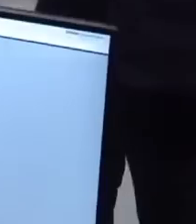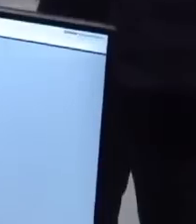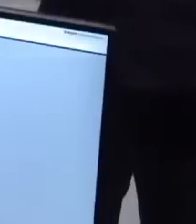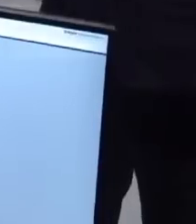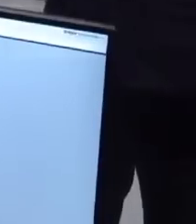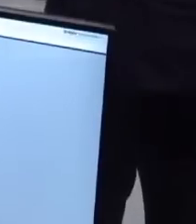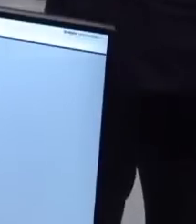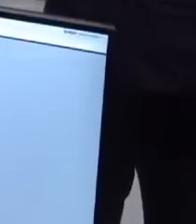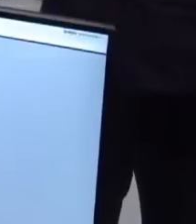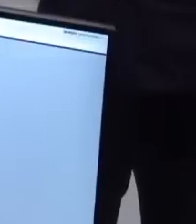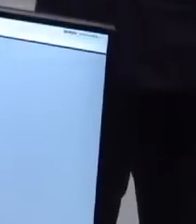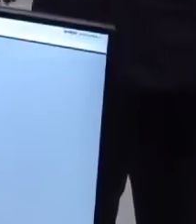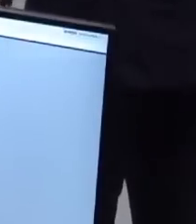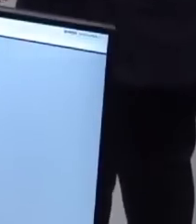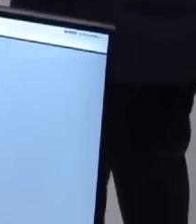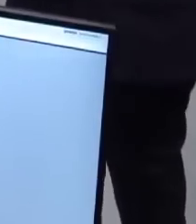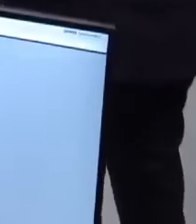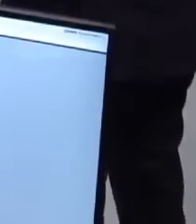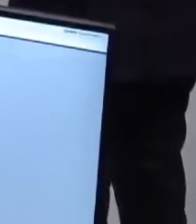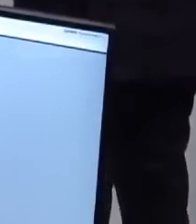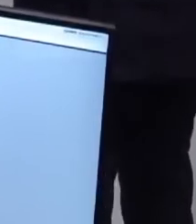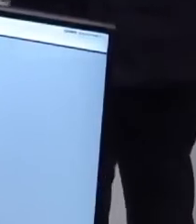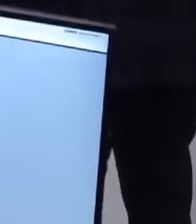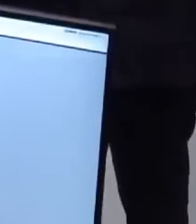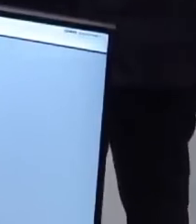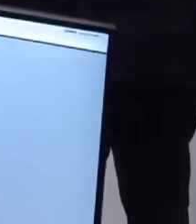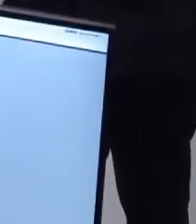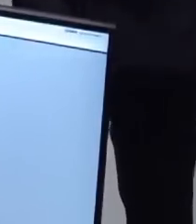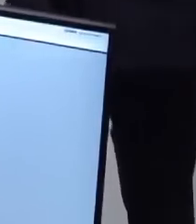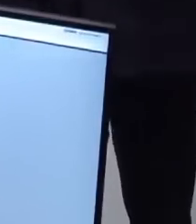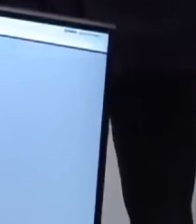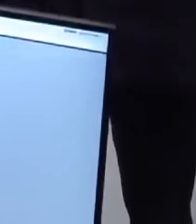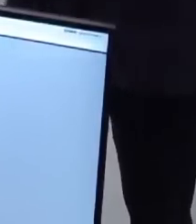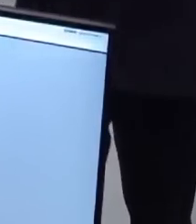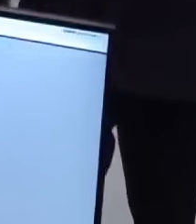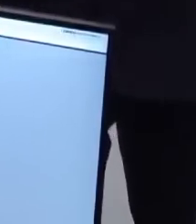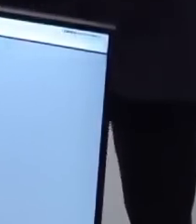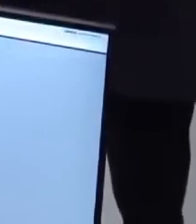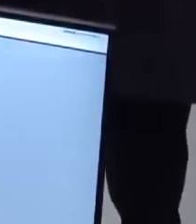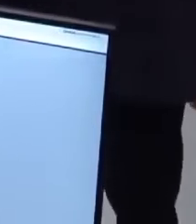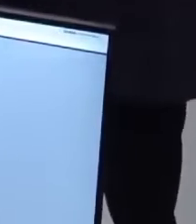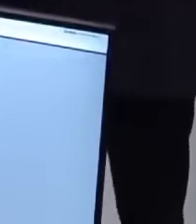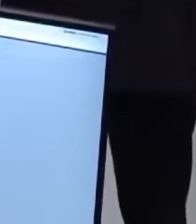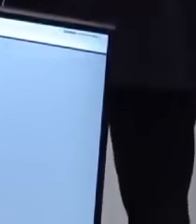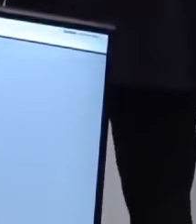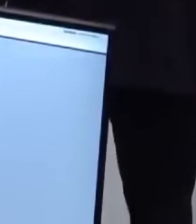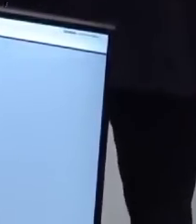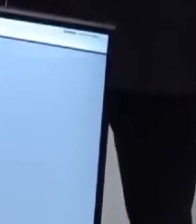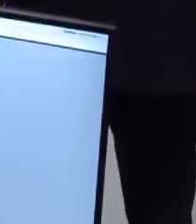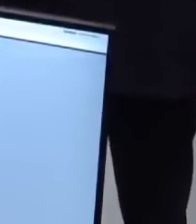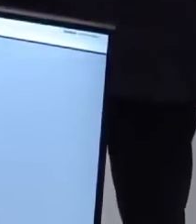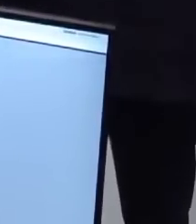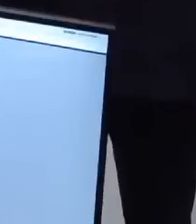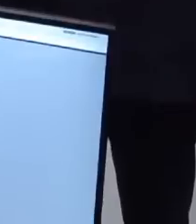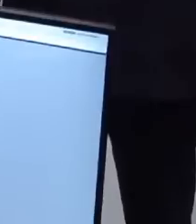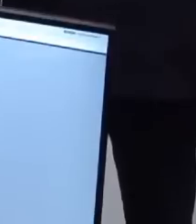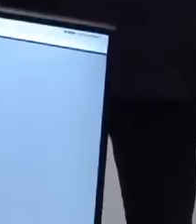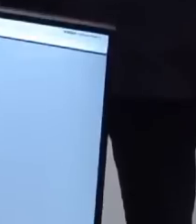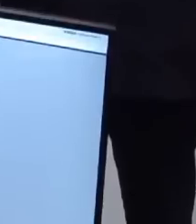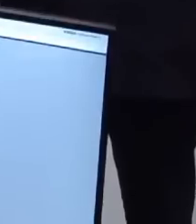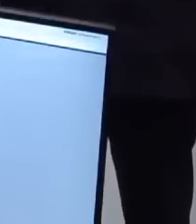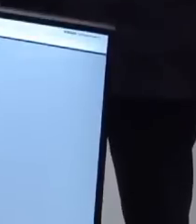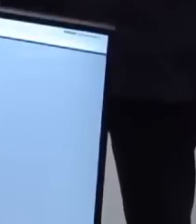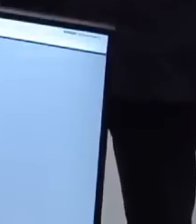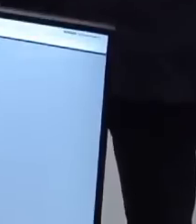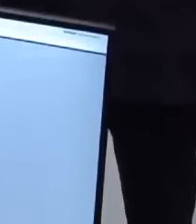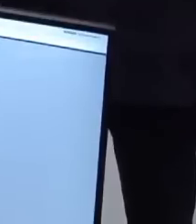Aquí en este centro de control se trabajará para atender las líneas 1, 2 y 3. Aquí llega en el diagrama unifilar las líneas de